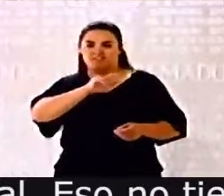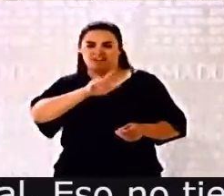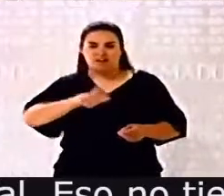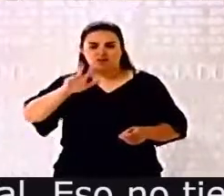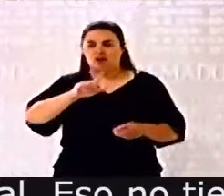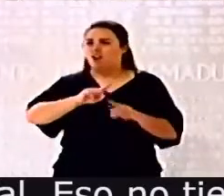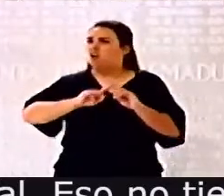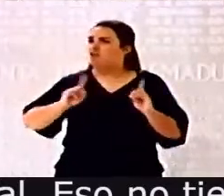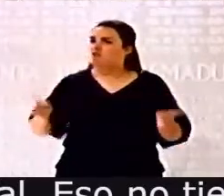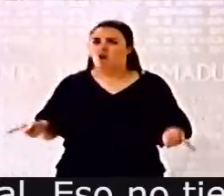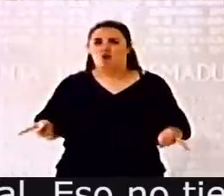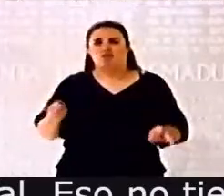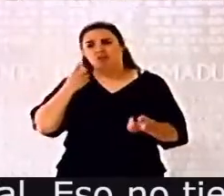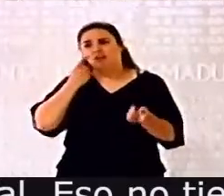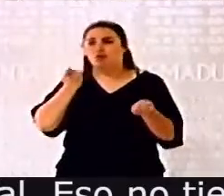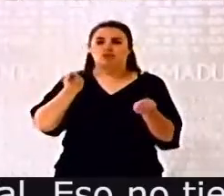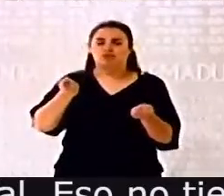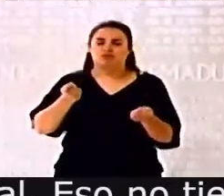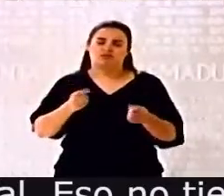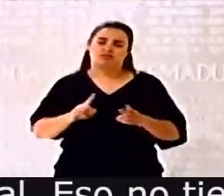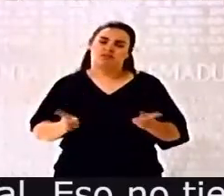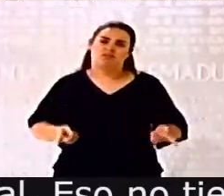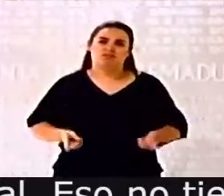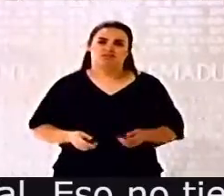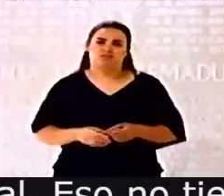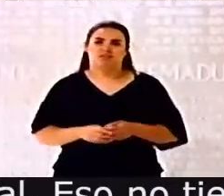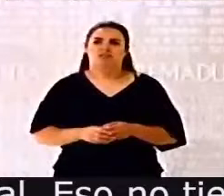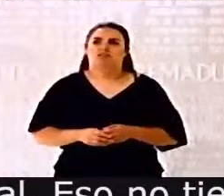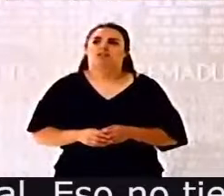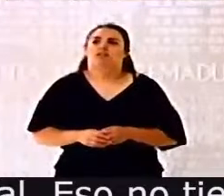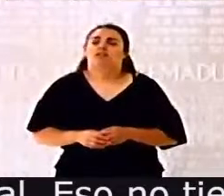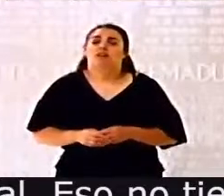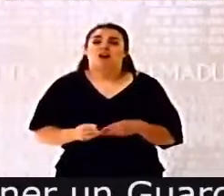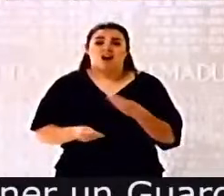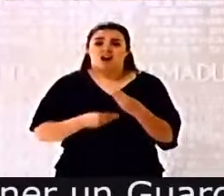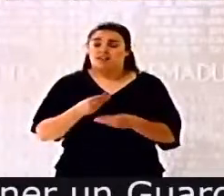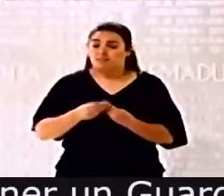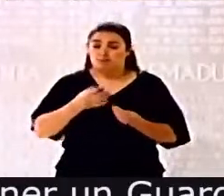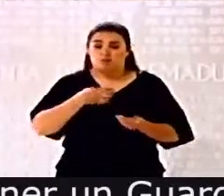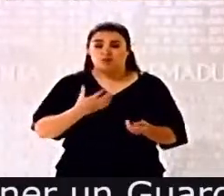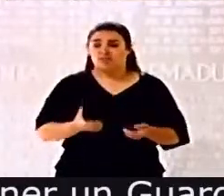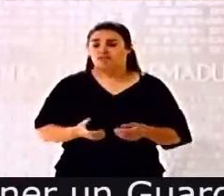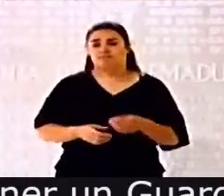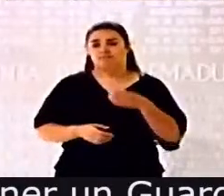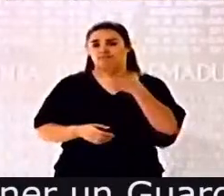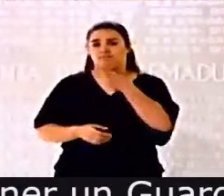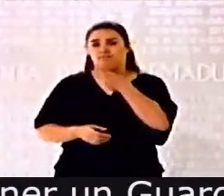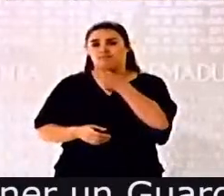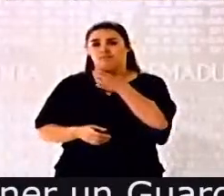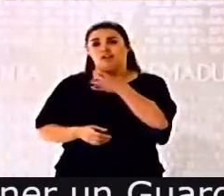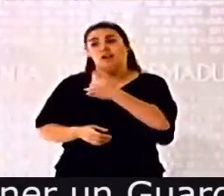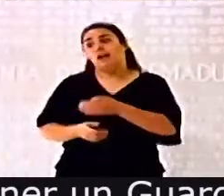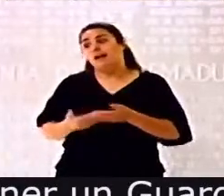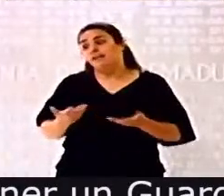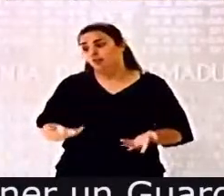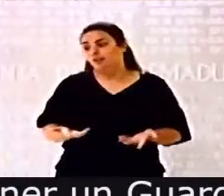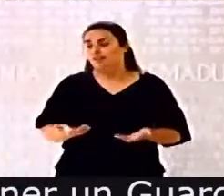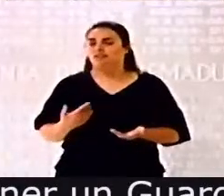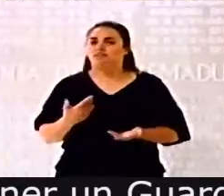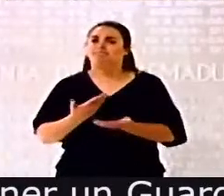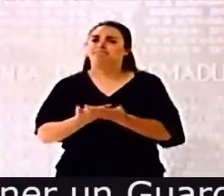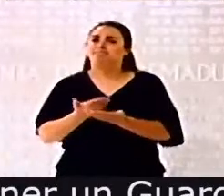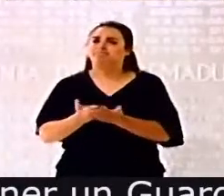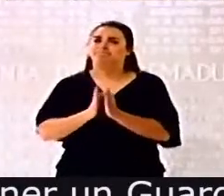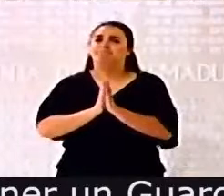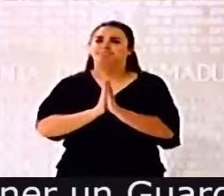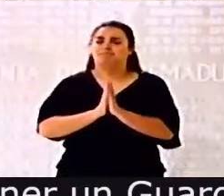nacional detrás de cada uno de nosotros. No lo podemos poner. Entonces hay que apelar